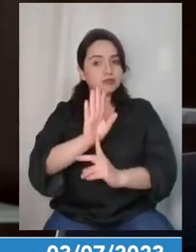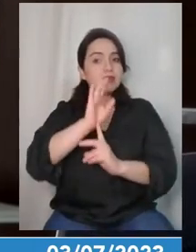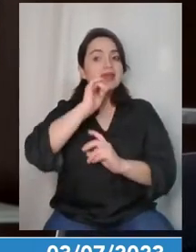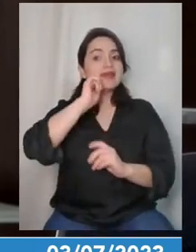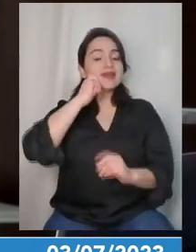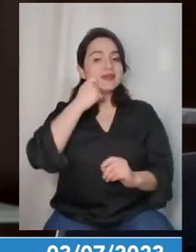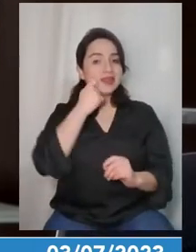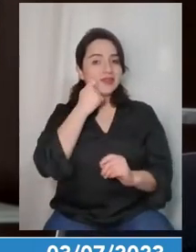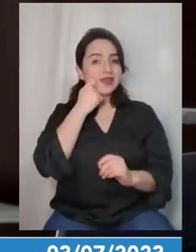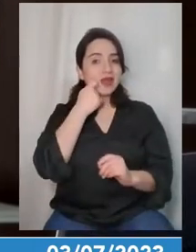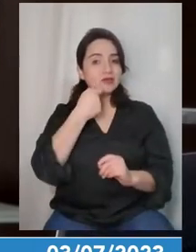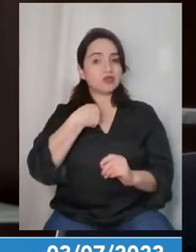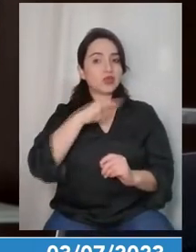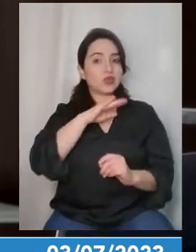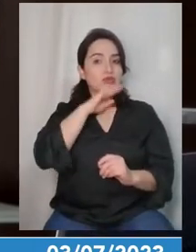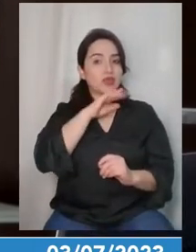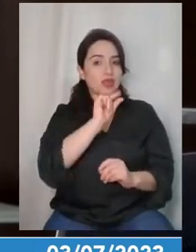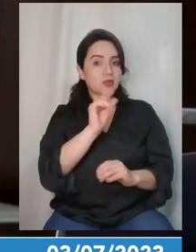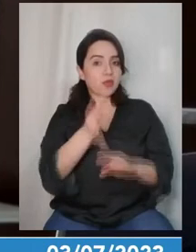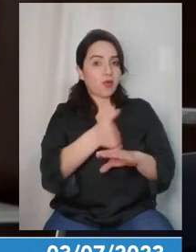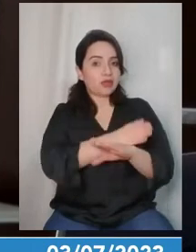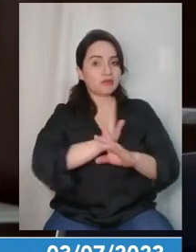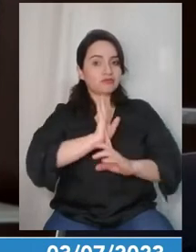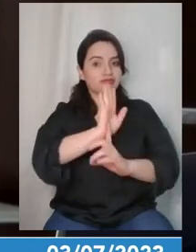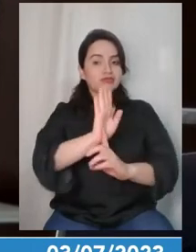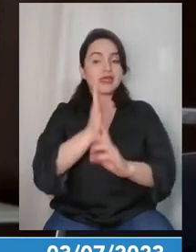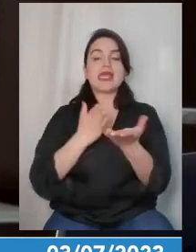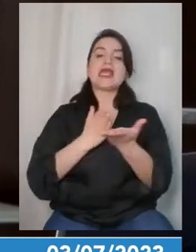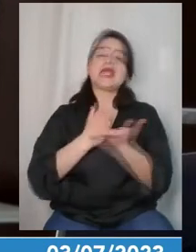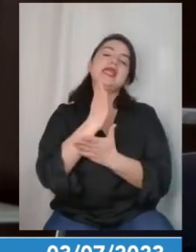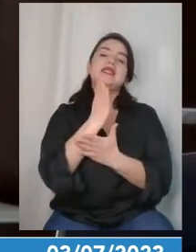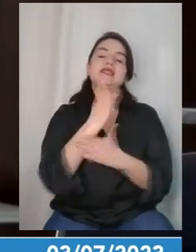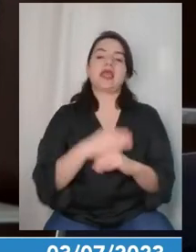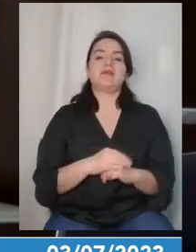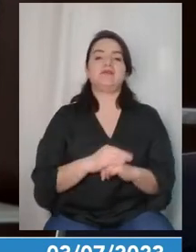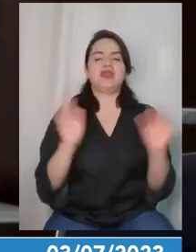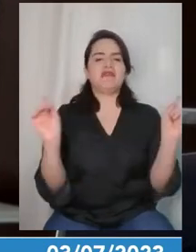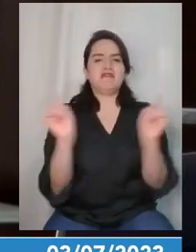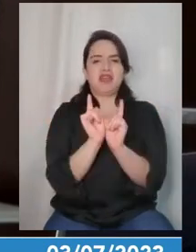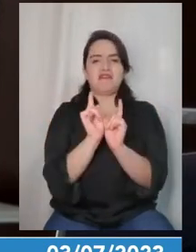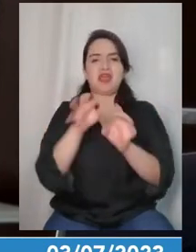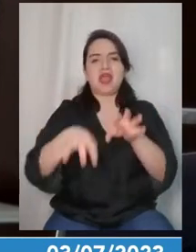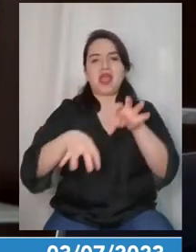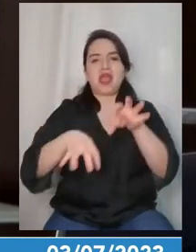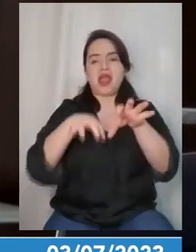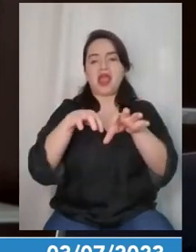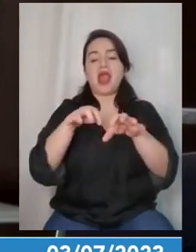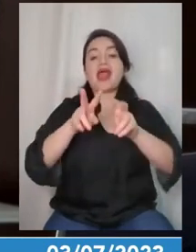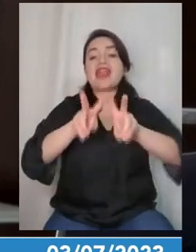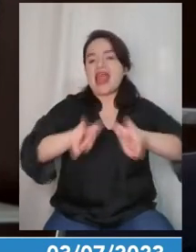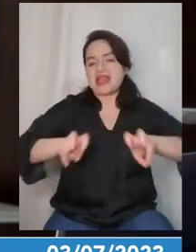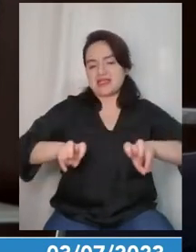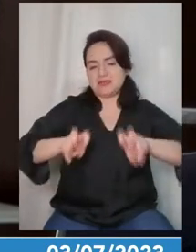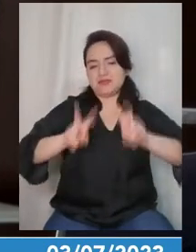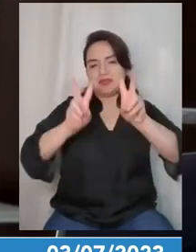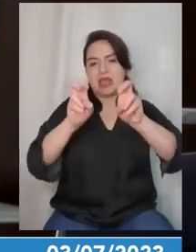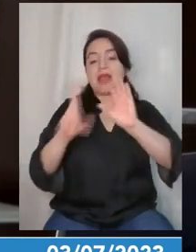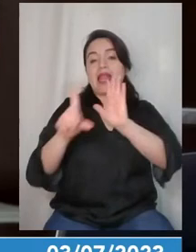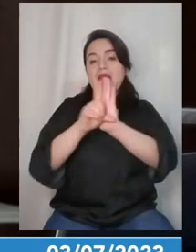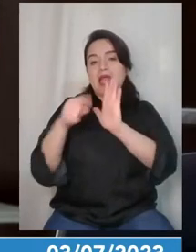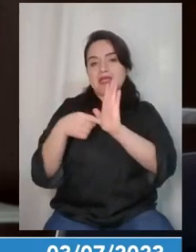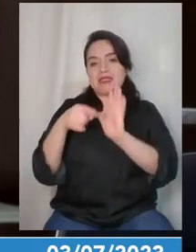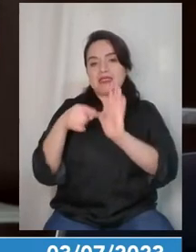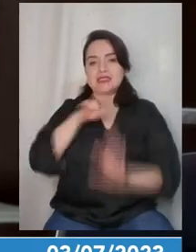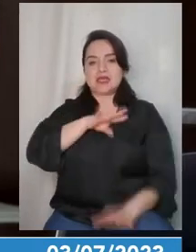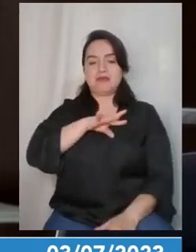recién? Para iniciar, voy a hacer un breve análisis de la legislación actual chilena. En primer lugar, voy a